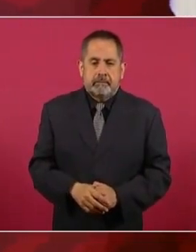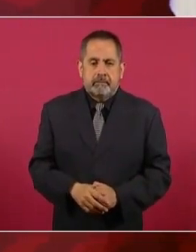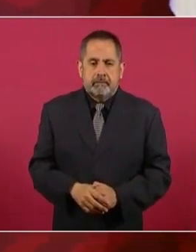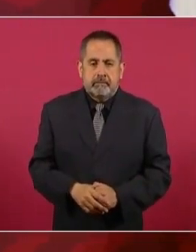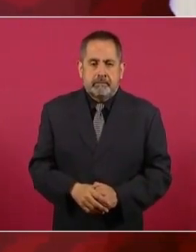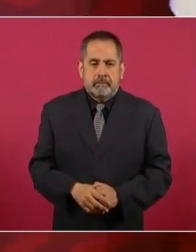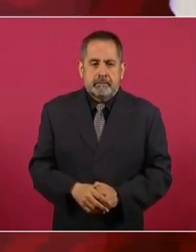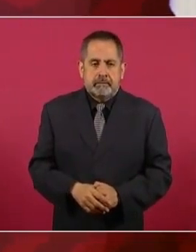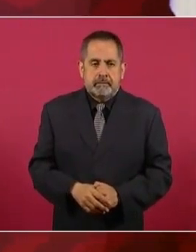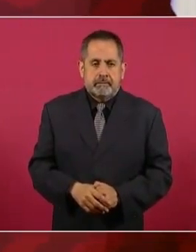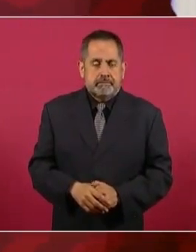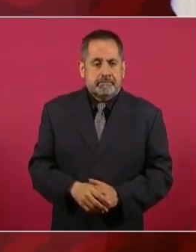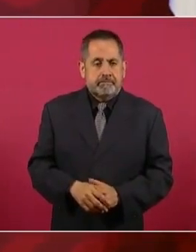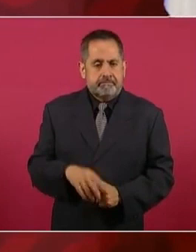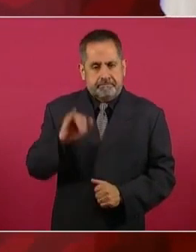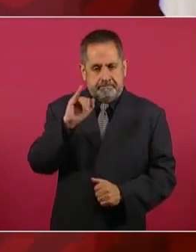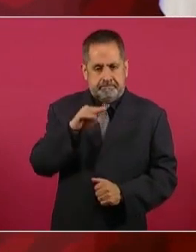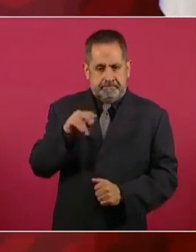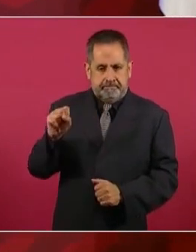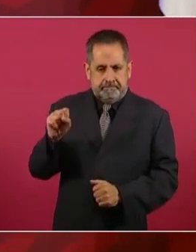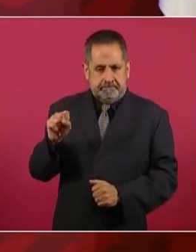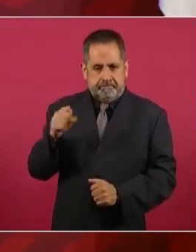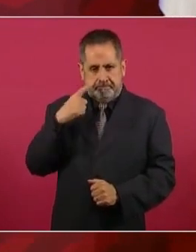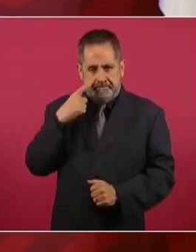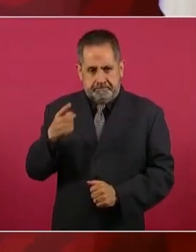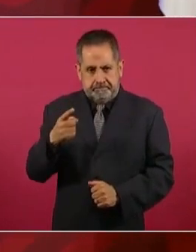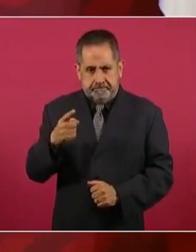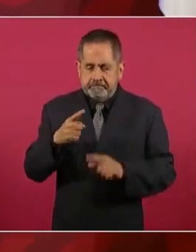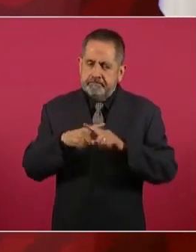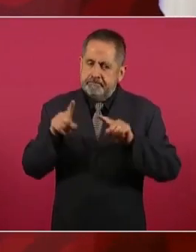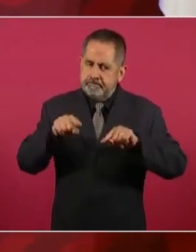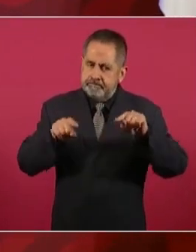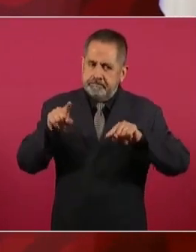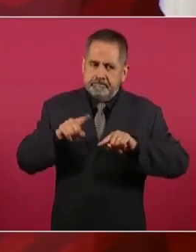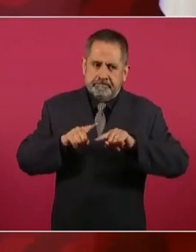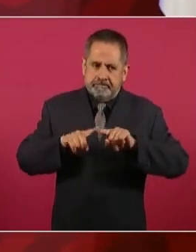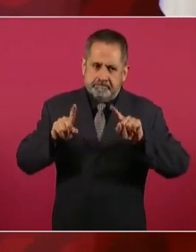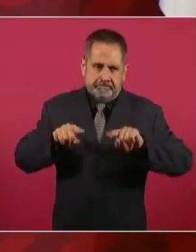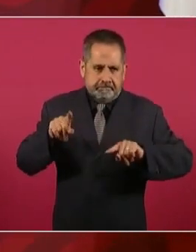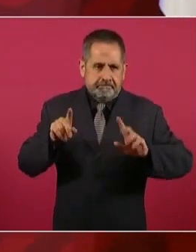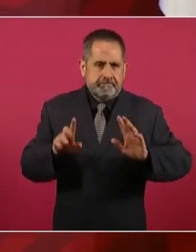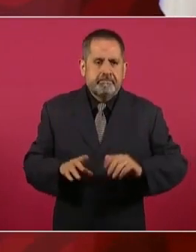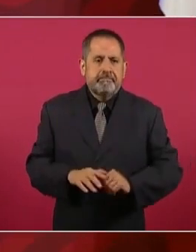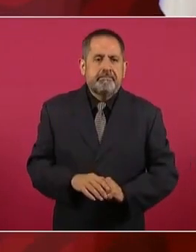El IMSS ordinario, pues es otro nivel.